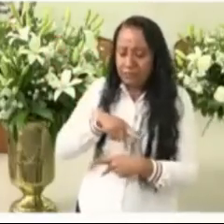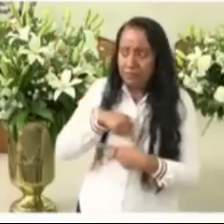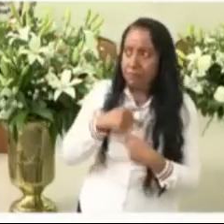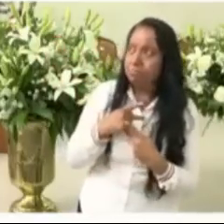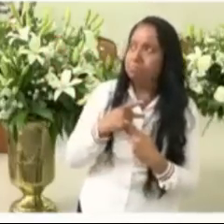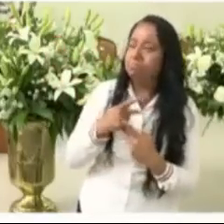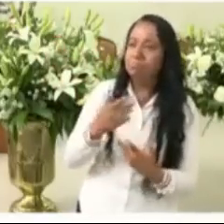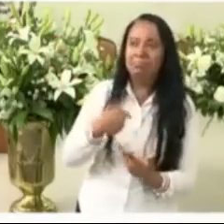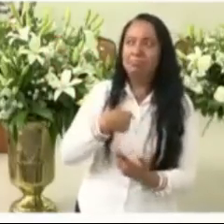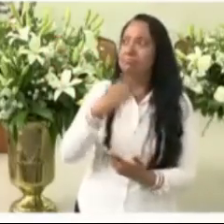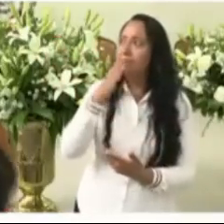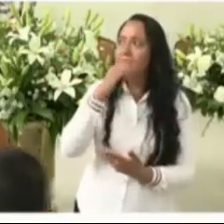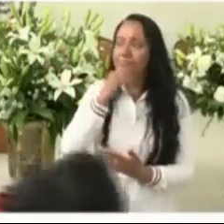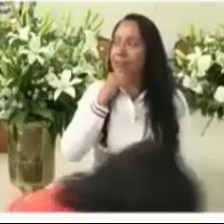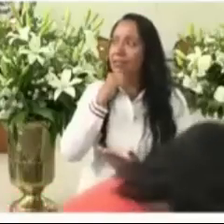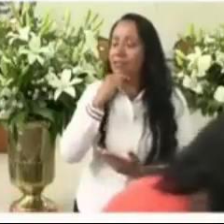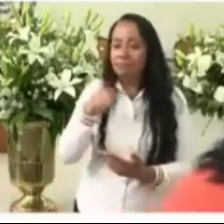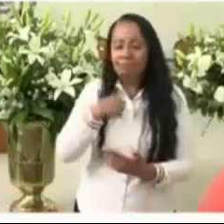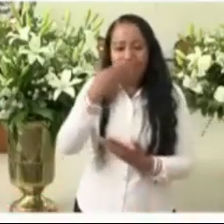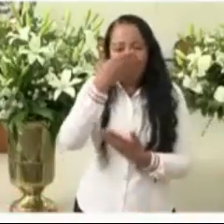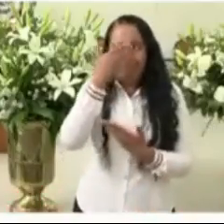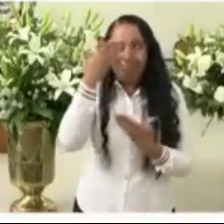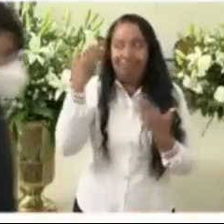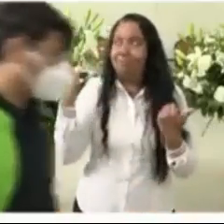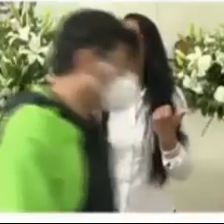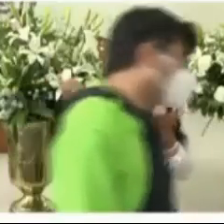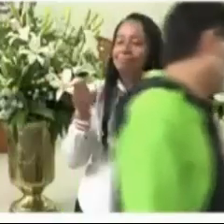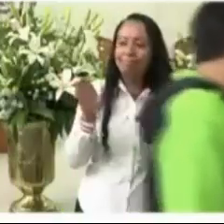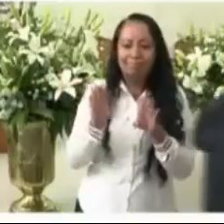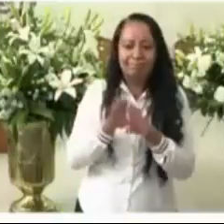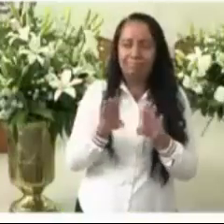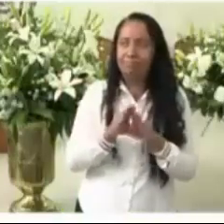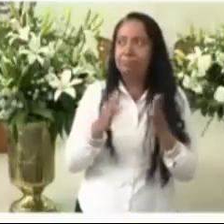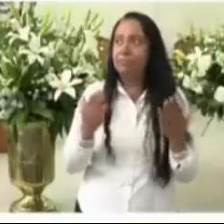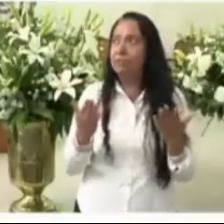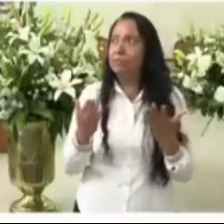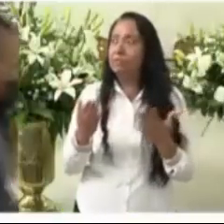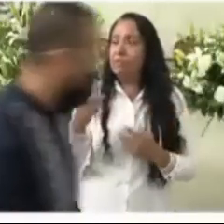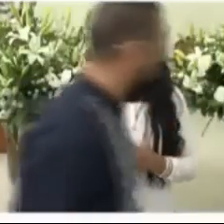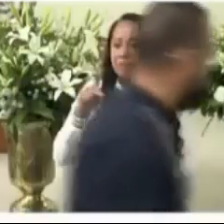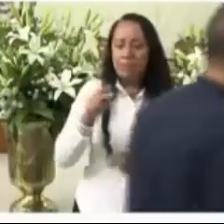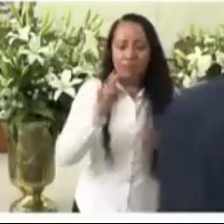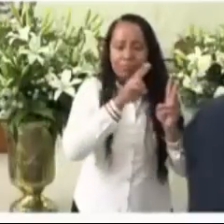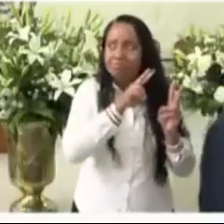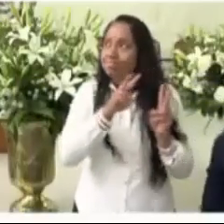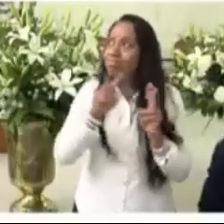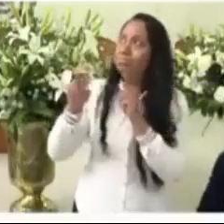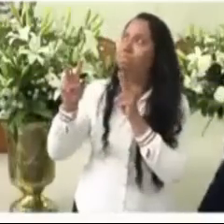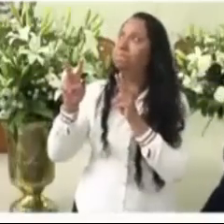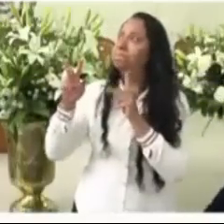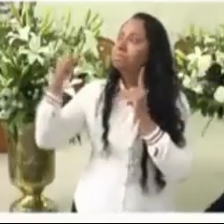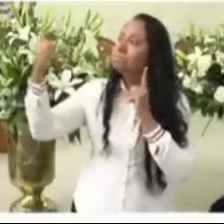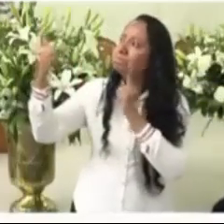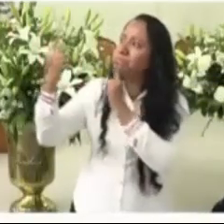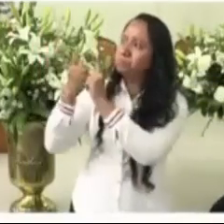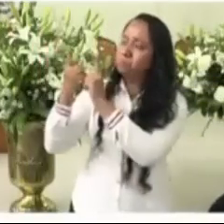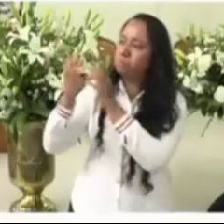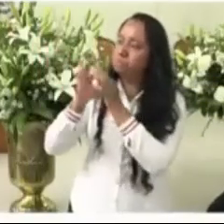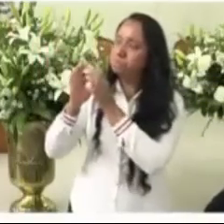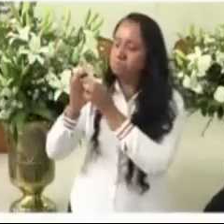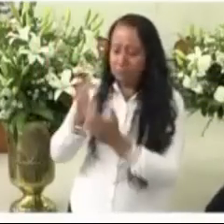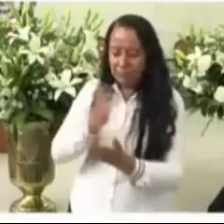Señor, no sé qué hacer, pero a ti vuelvo mi rostro, a ti vuelvo mi